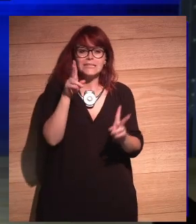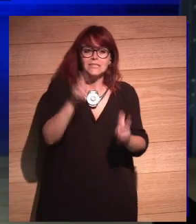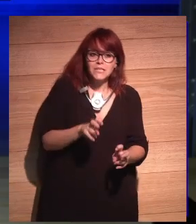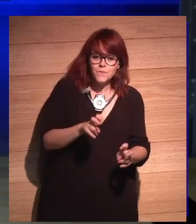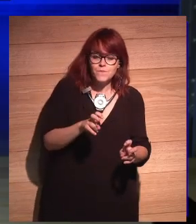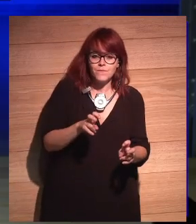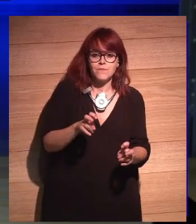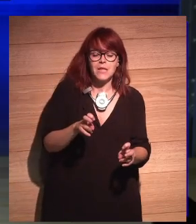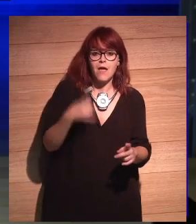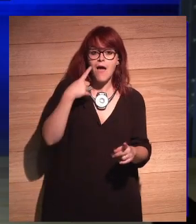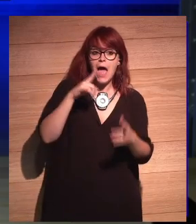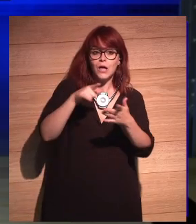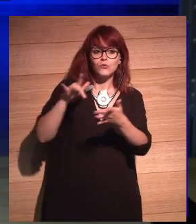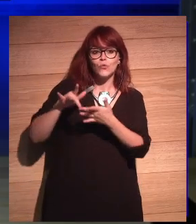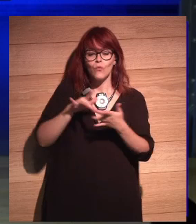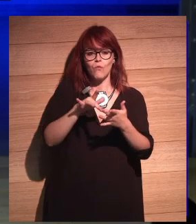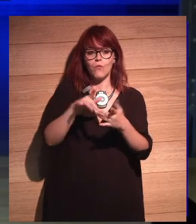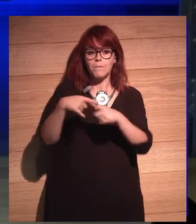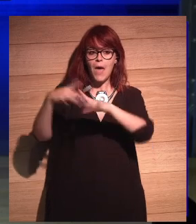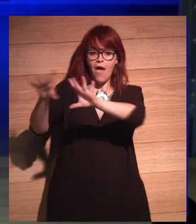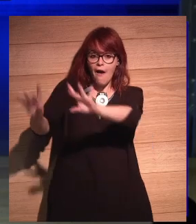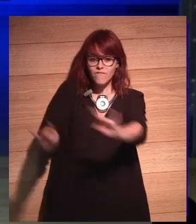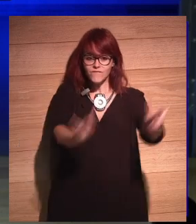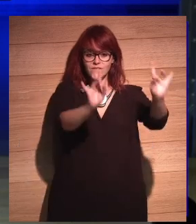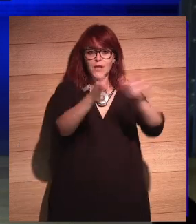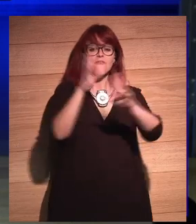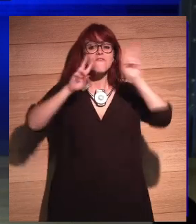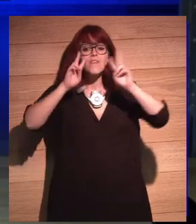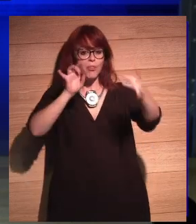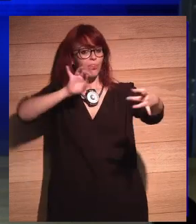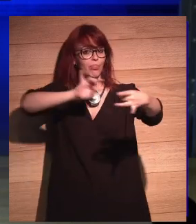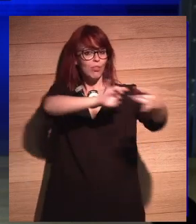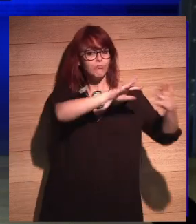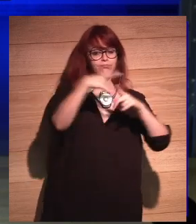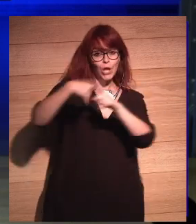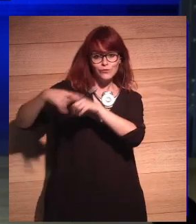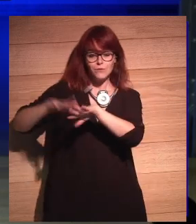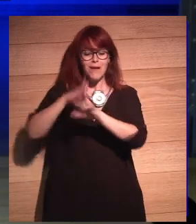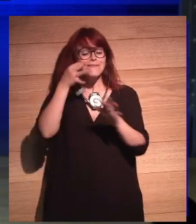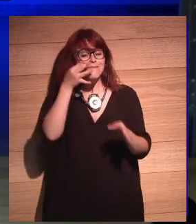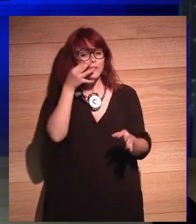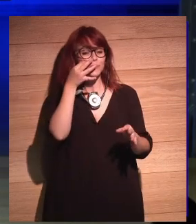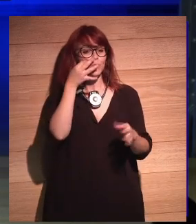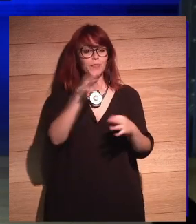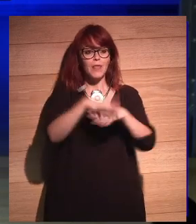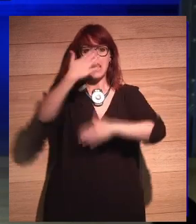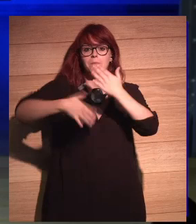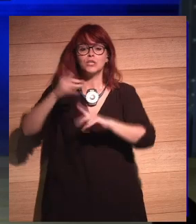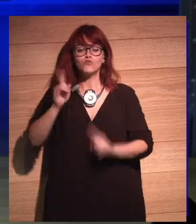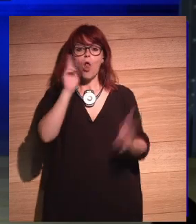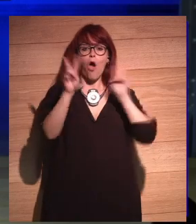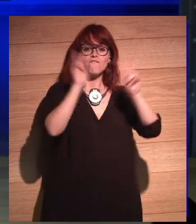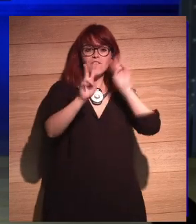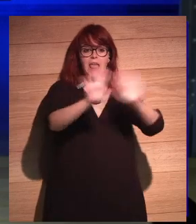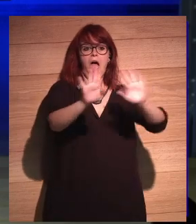empezar a, por ejemplo, a tocar las cosas, a ver cosas y a interactuar con las cosas, más que limitarnos a ver